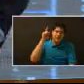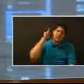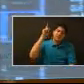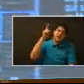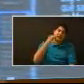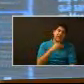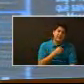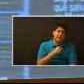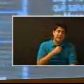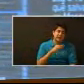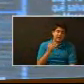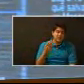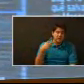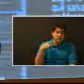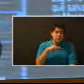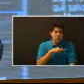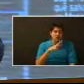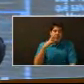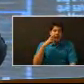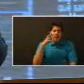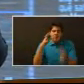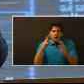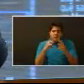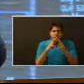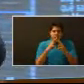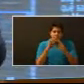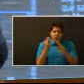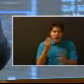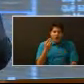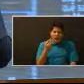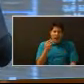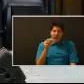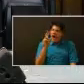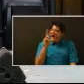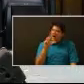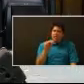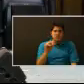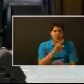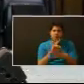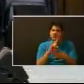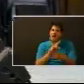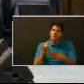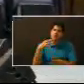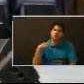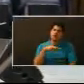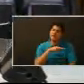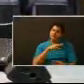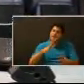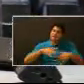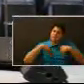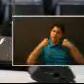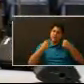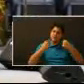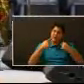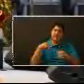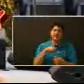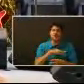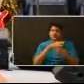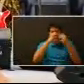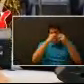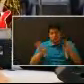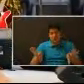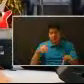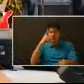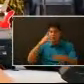que nosotros reconozcamos que no es por nuestra fuerza, que si nosotros vamos a derrotar a un gigante no